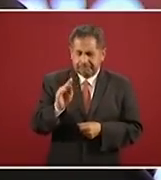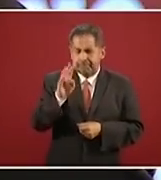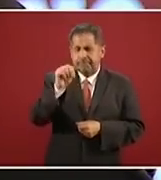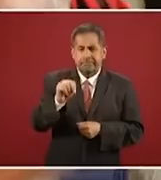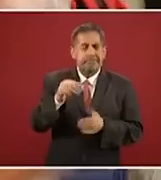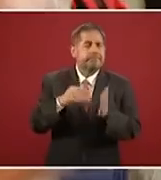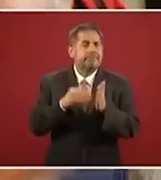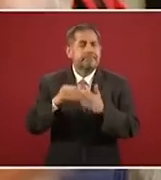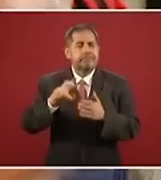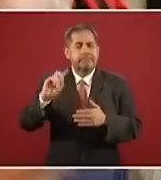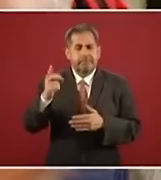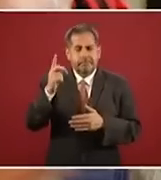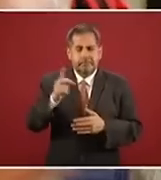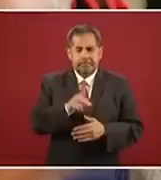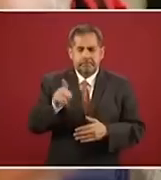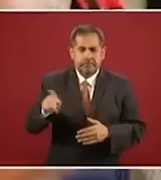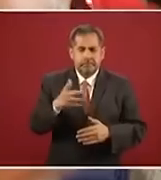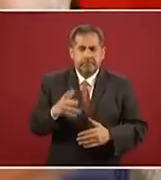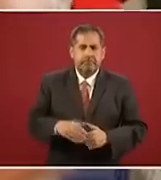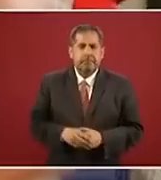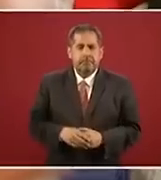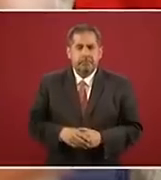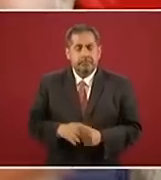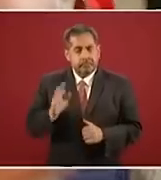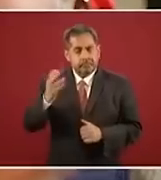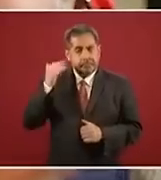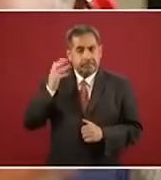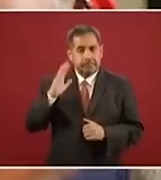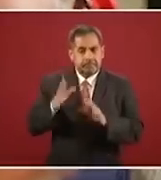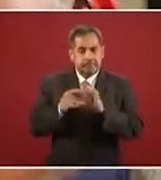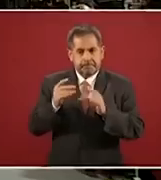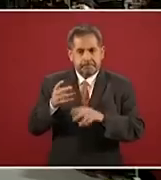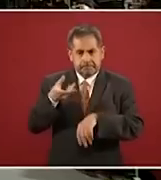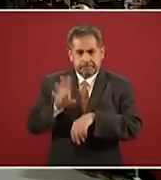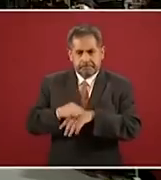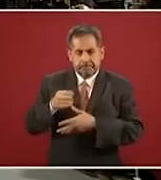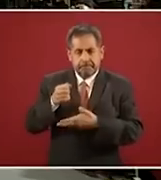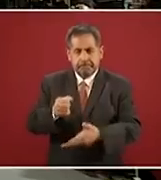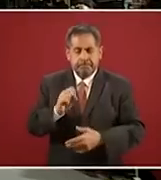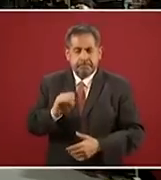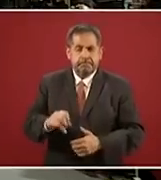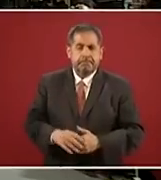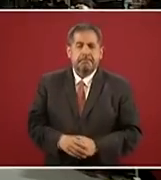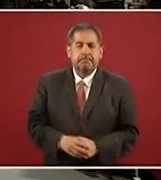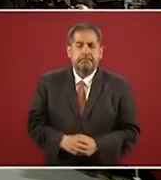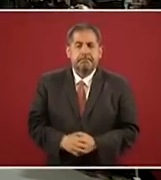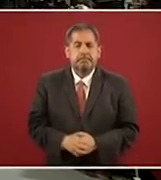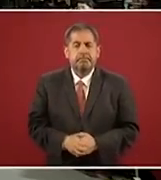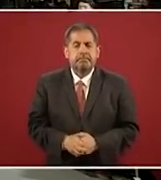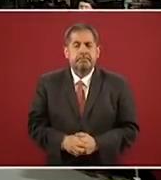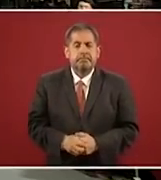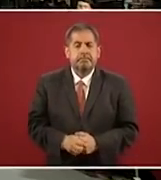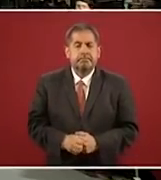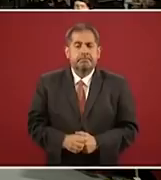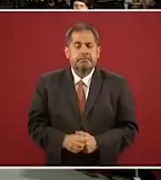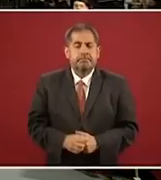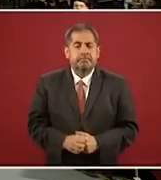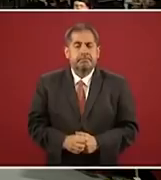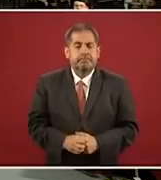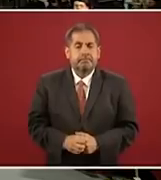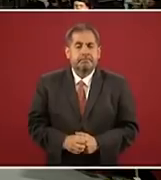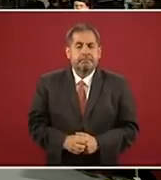dólares eso ya está autorizado de presupuesto luego este último